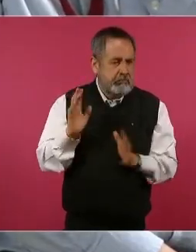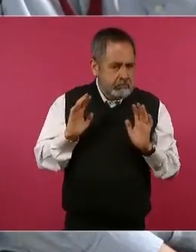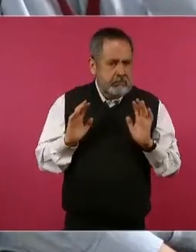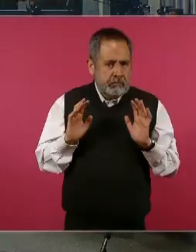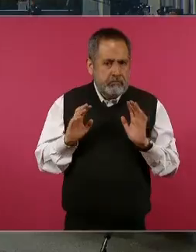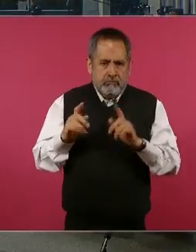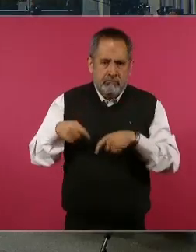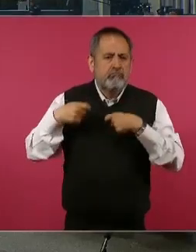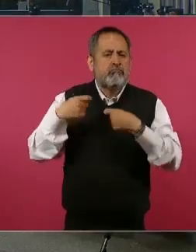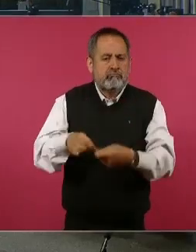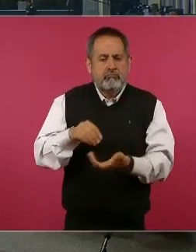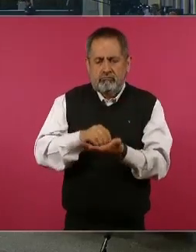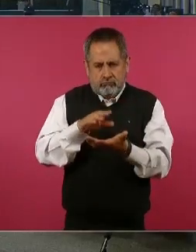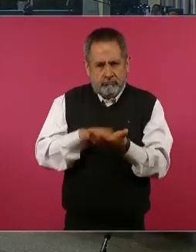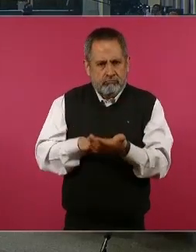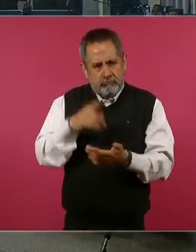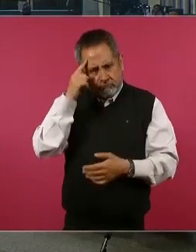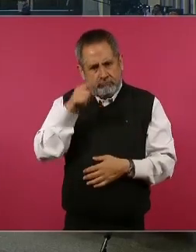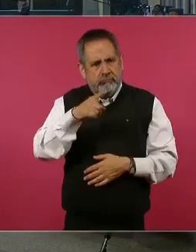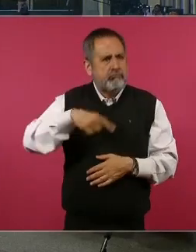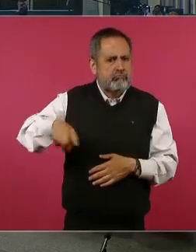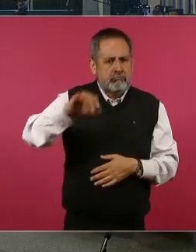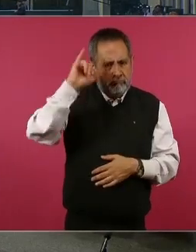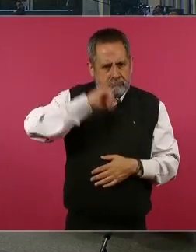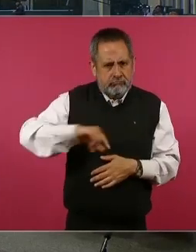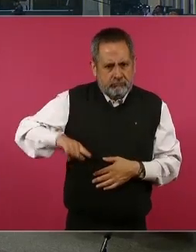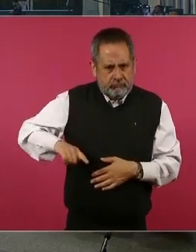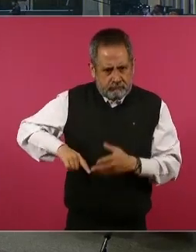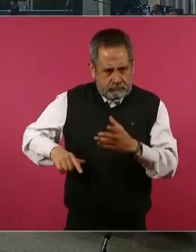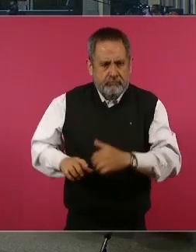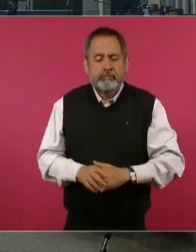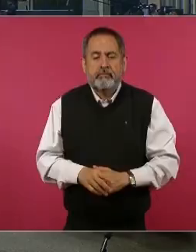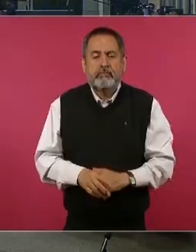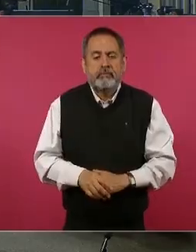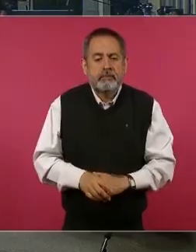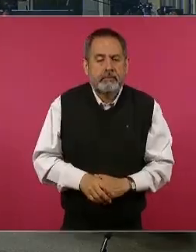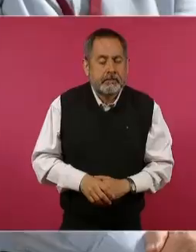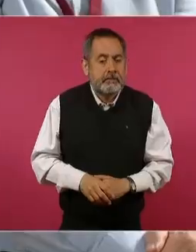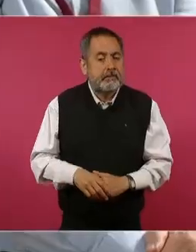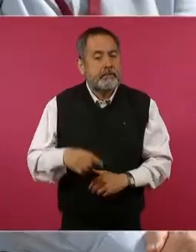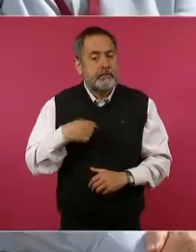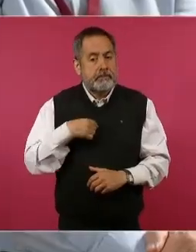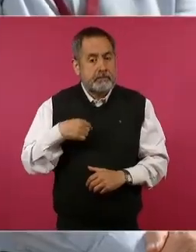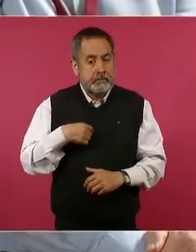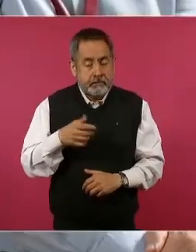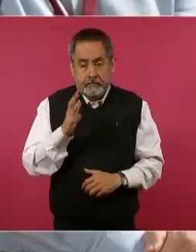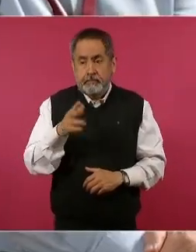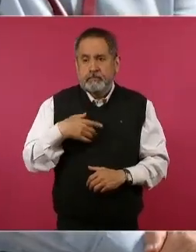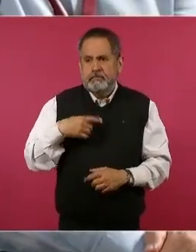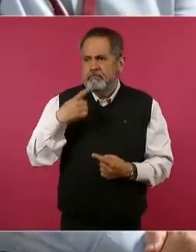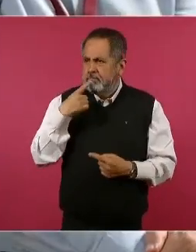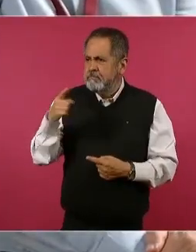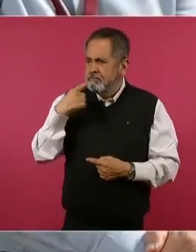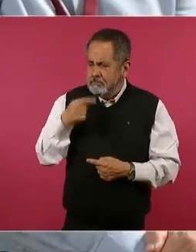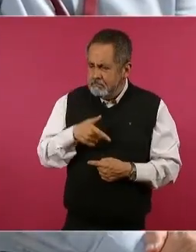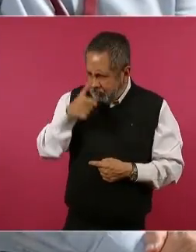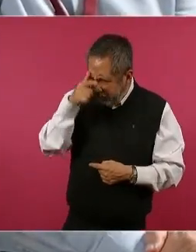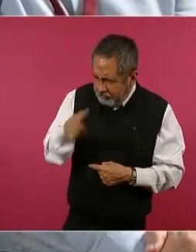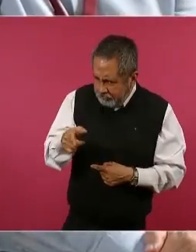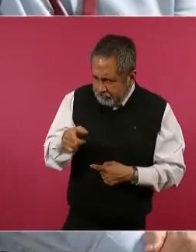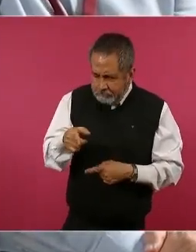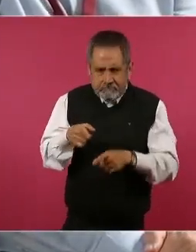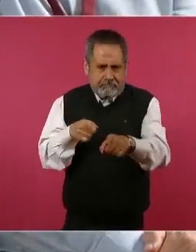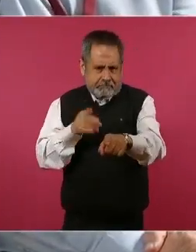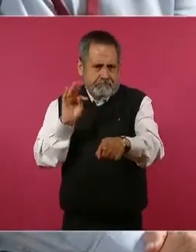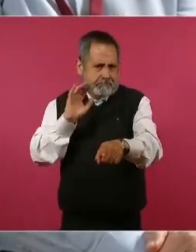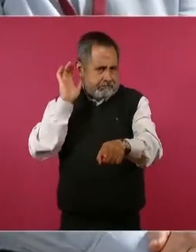un legado que usted dejó impuesto como jefe de gobierno. Hemos tenido varias denuncias y creo que usted ya debe